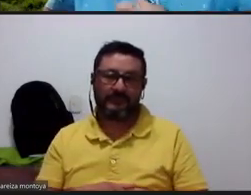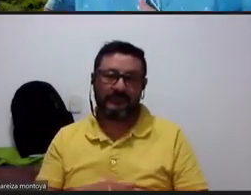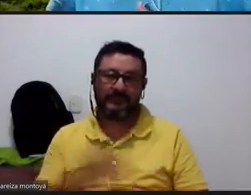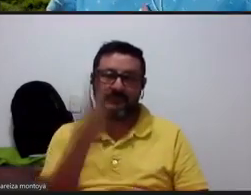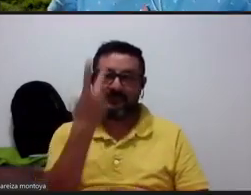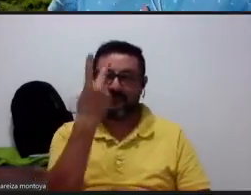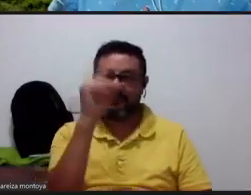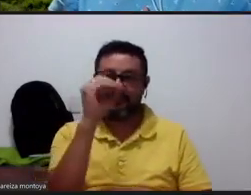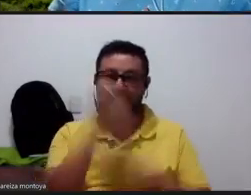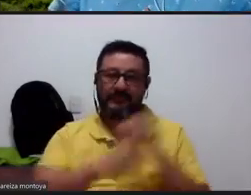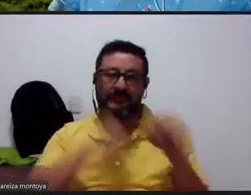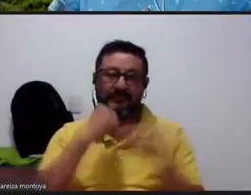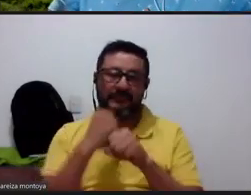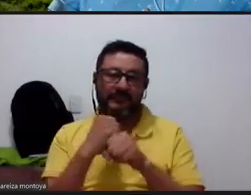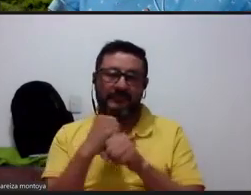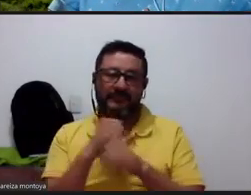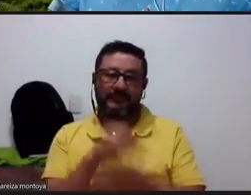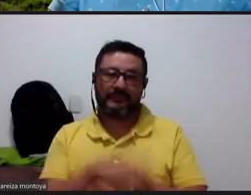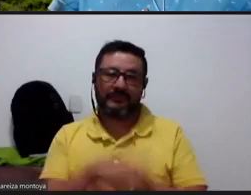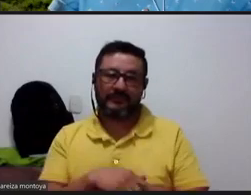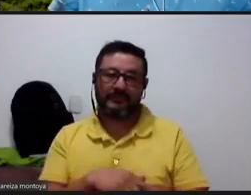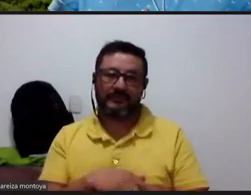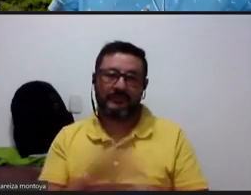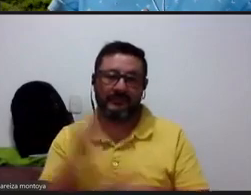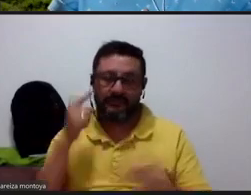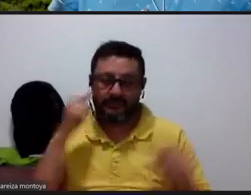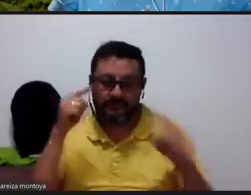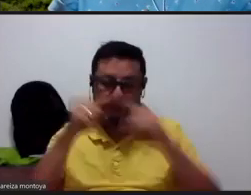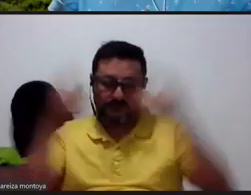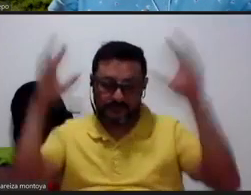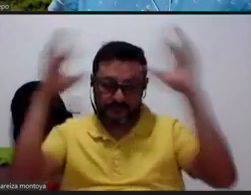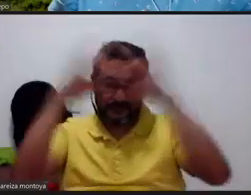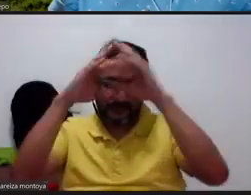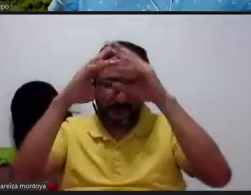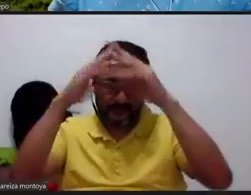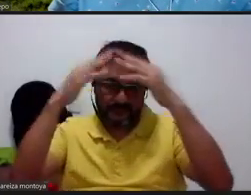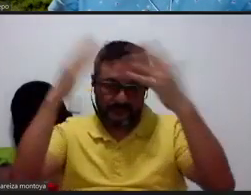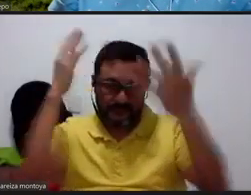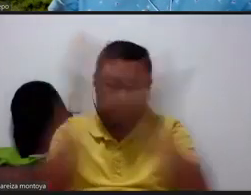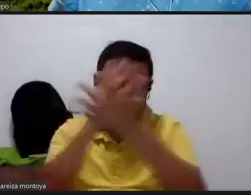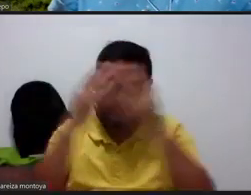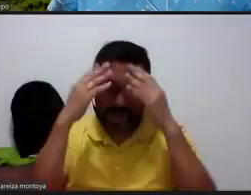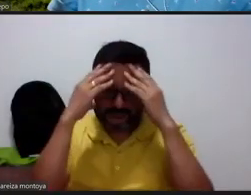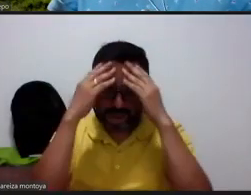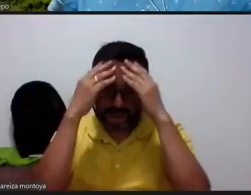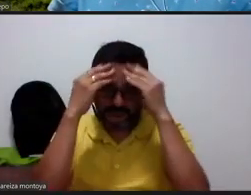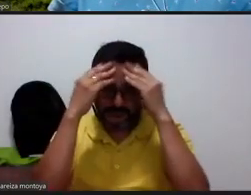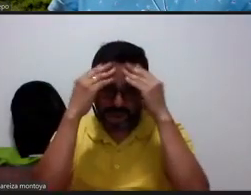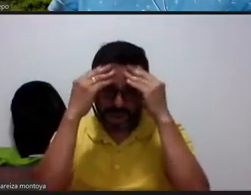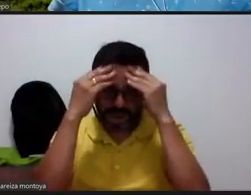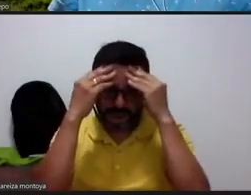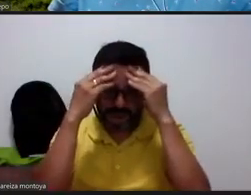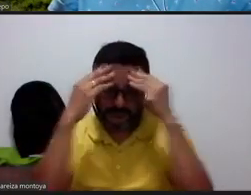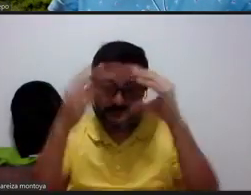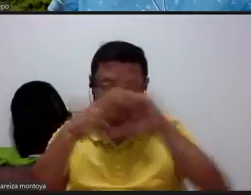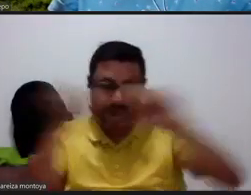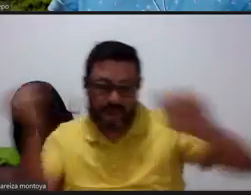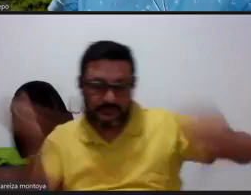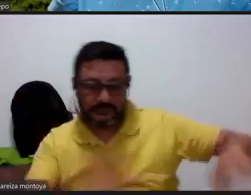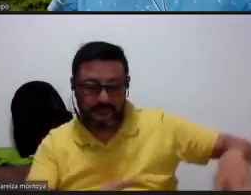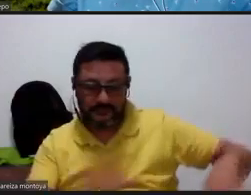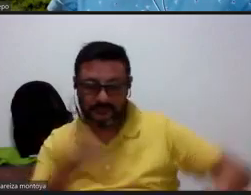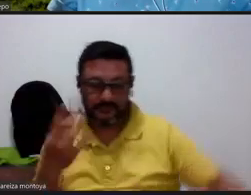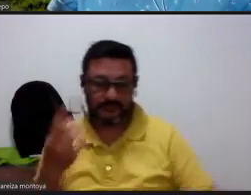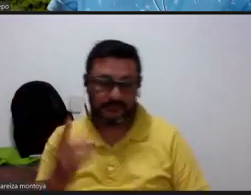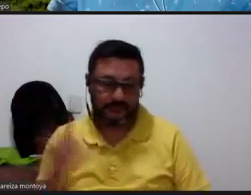vida para estar en una competencia y ese día tener una lesión X o Y y abandonar por un dolor. O sea,